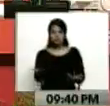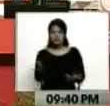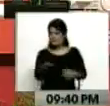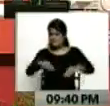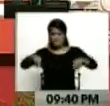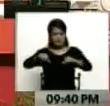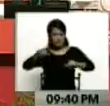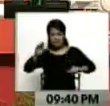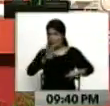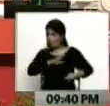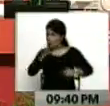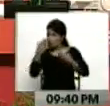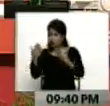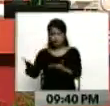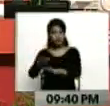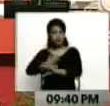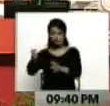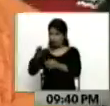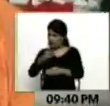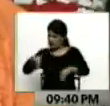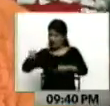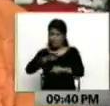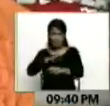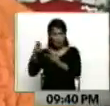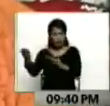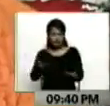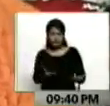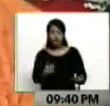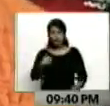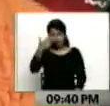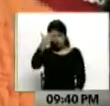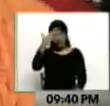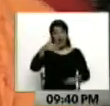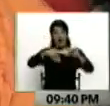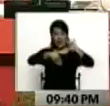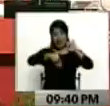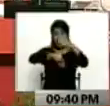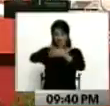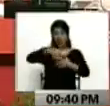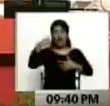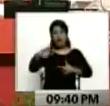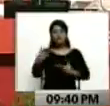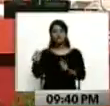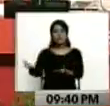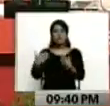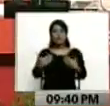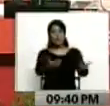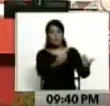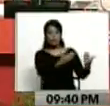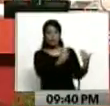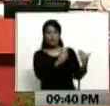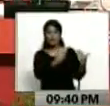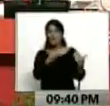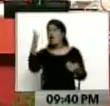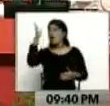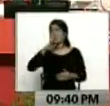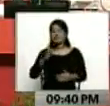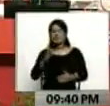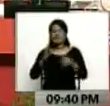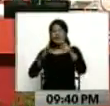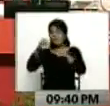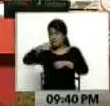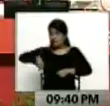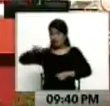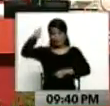de ustedes y por eso nosotros amos apoyo a la revolución bolivariana en toda América sea temer el